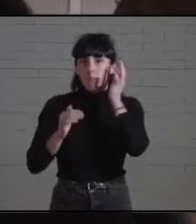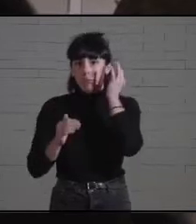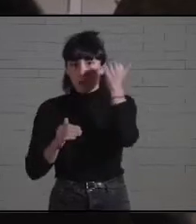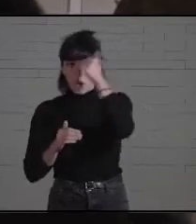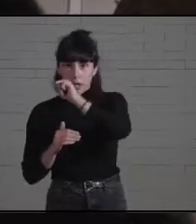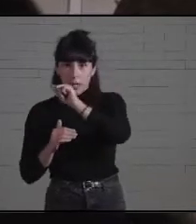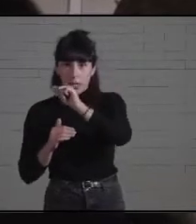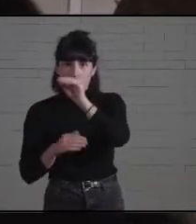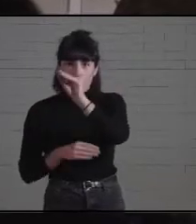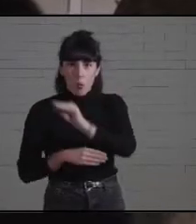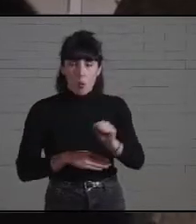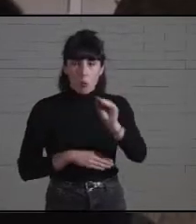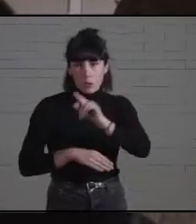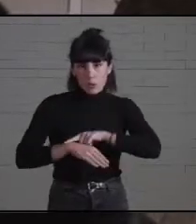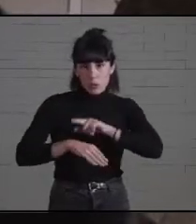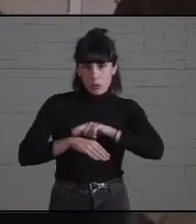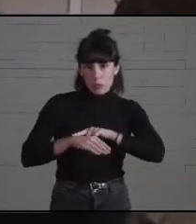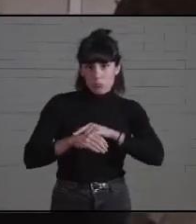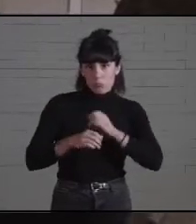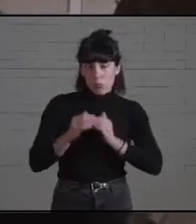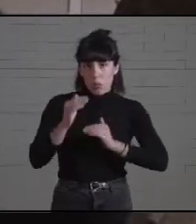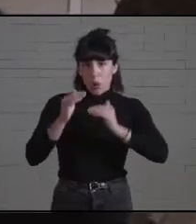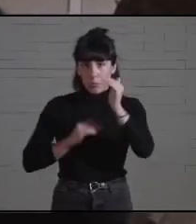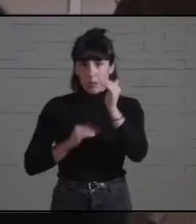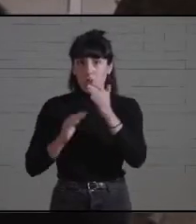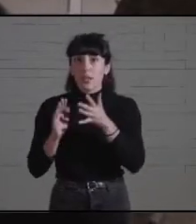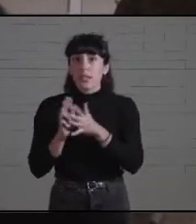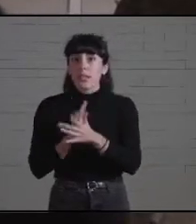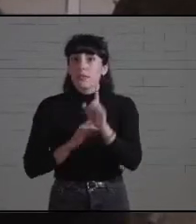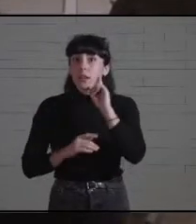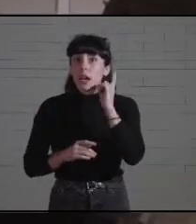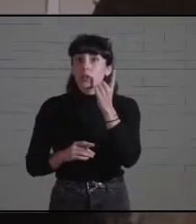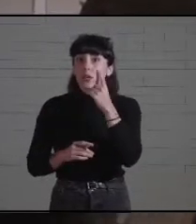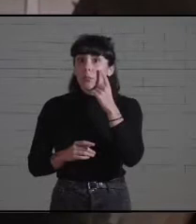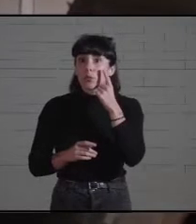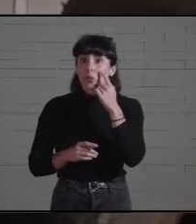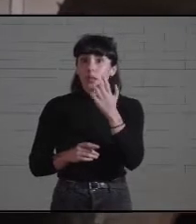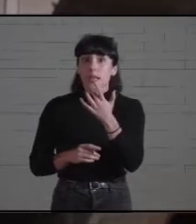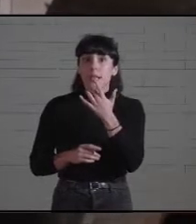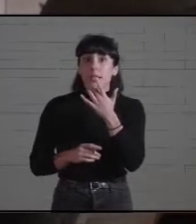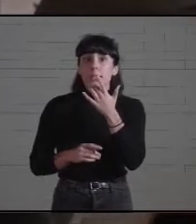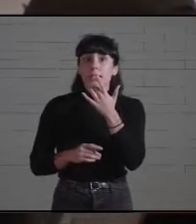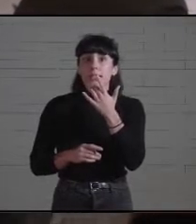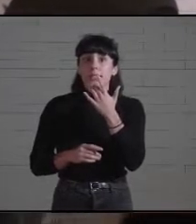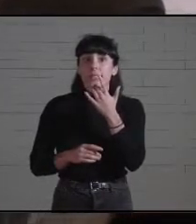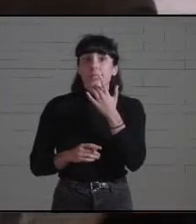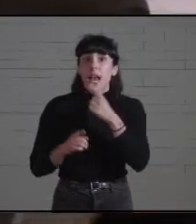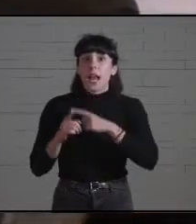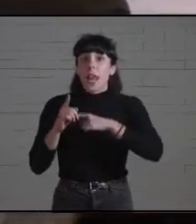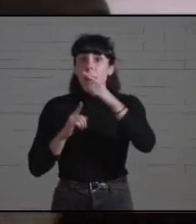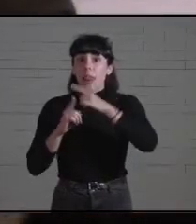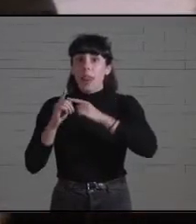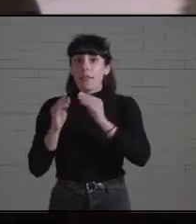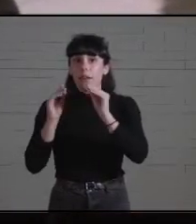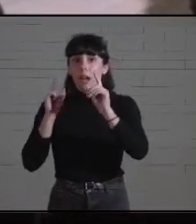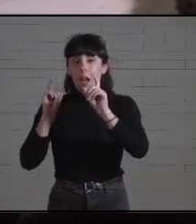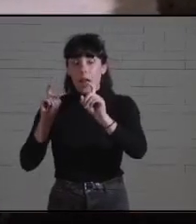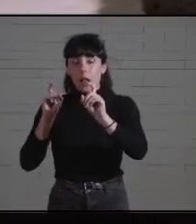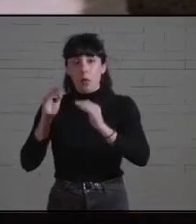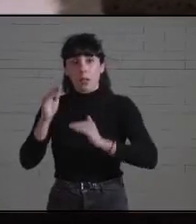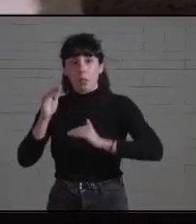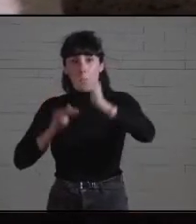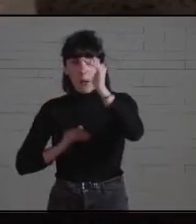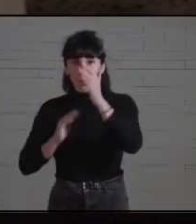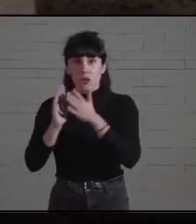de los cuidados? Y también que el aumento ha sido mayor cuanto mayor ha sido el nivel educativo. Aquí,